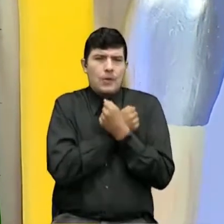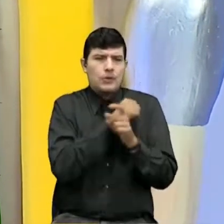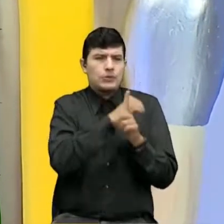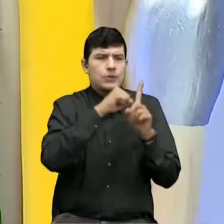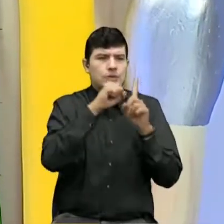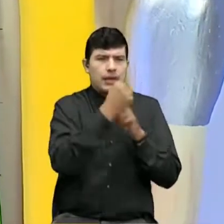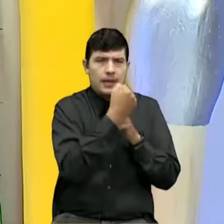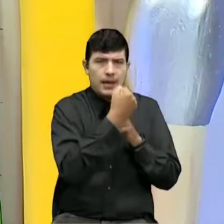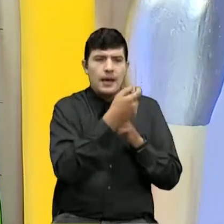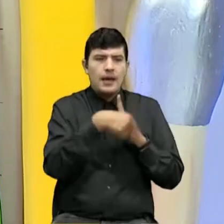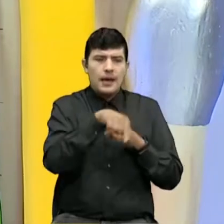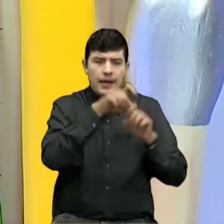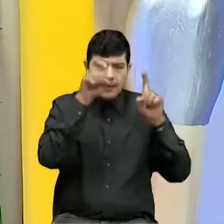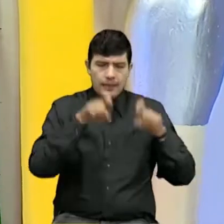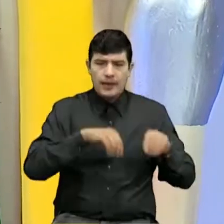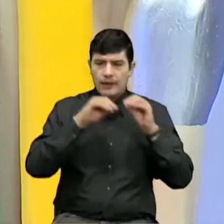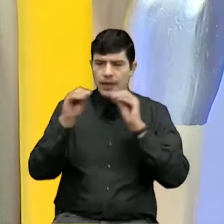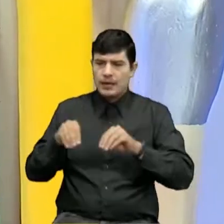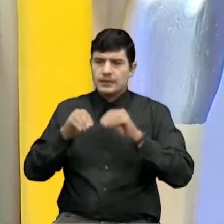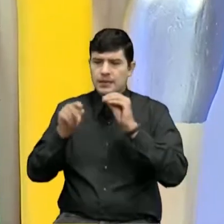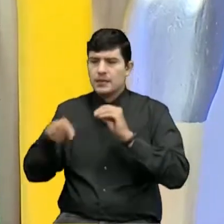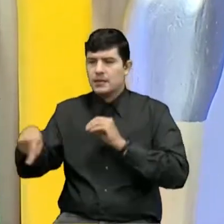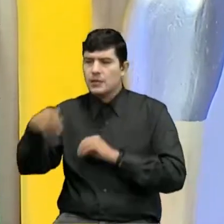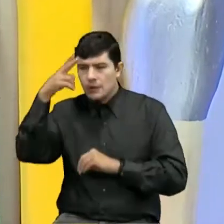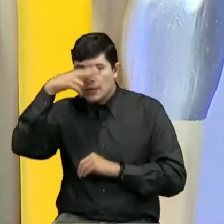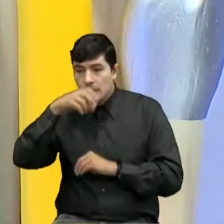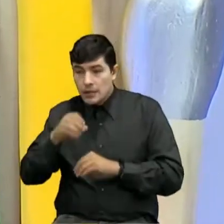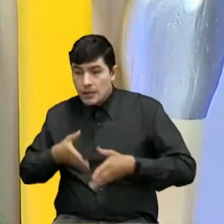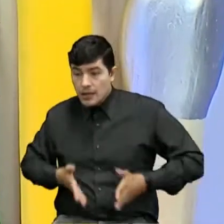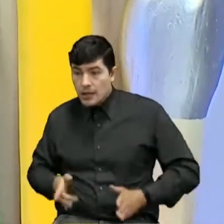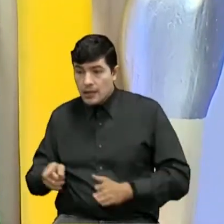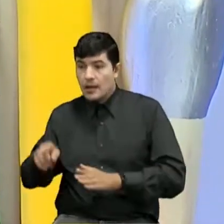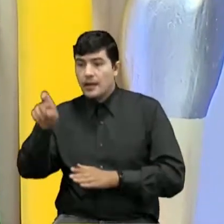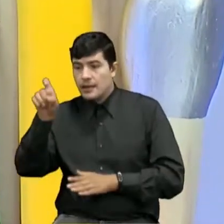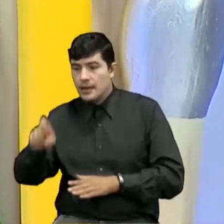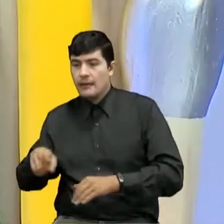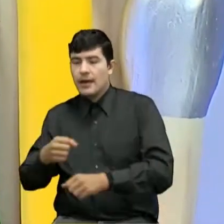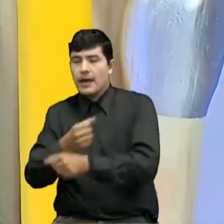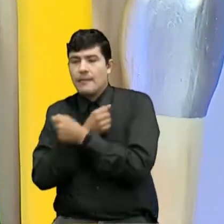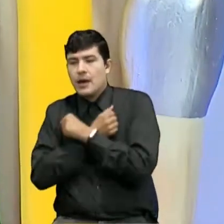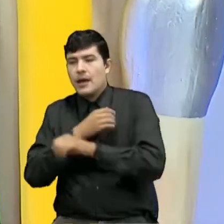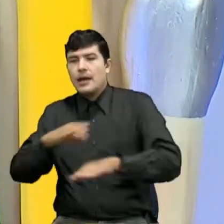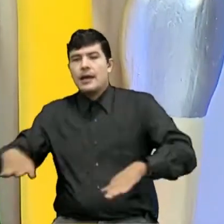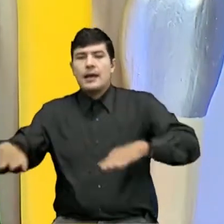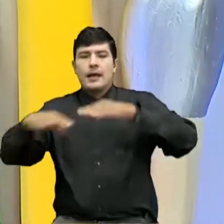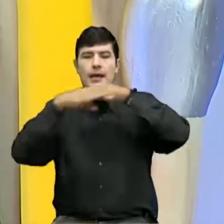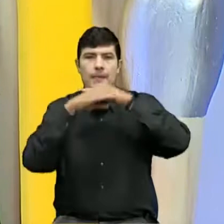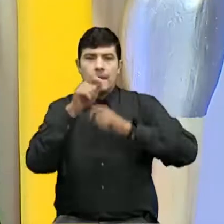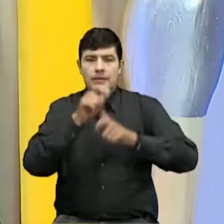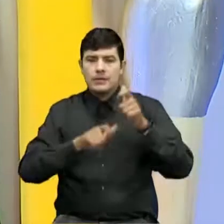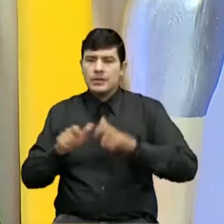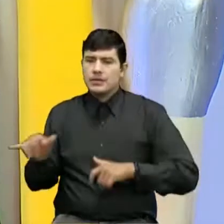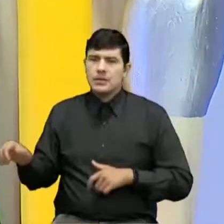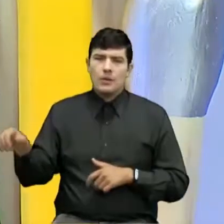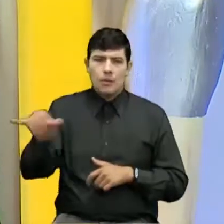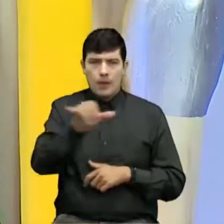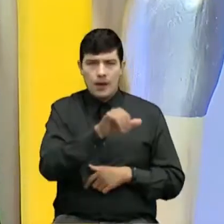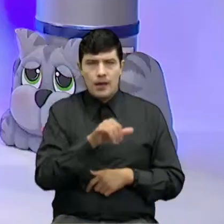que enseñarle a los hijos desde que nacen que hay que amar al prójimo y hay que amar a todos por igual.